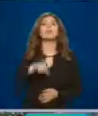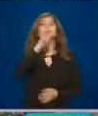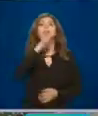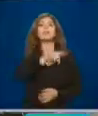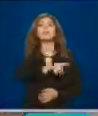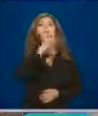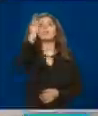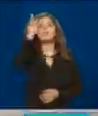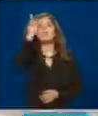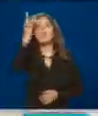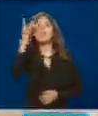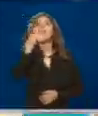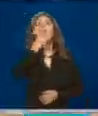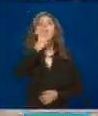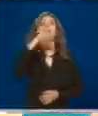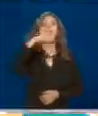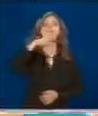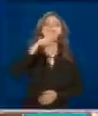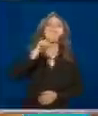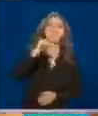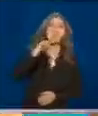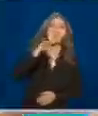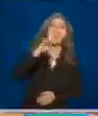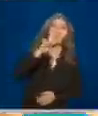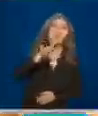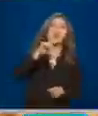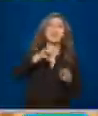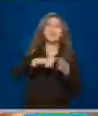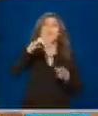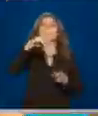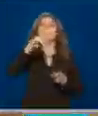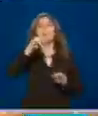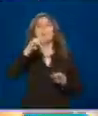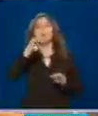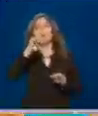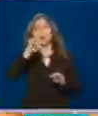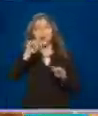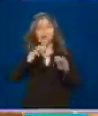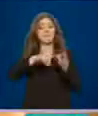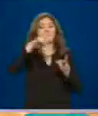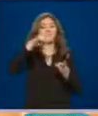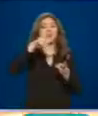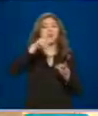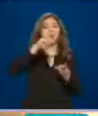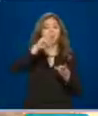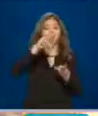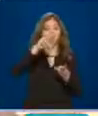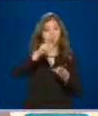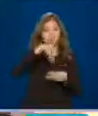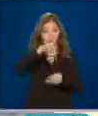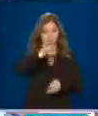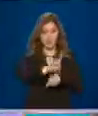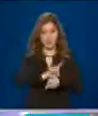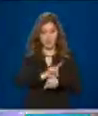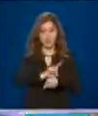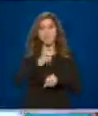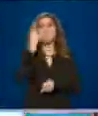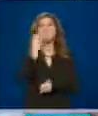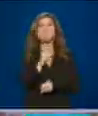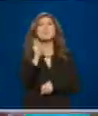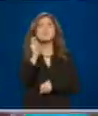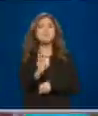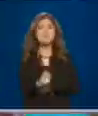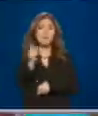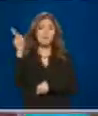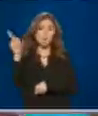Manueles. De los Manueles, Manolos, Emanueles, todos. Es que el nombre de Jesús,